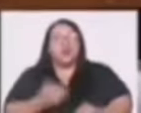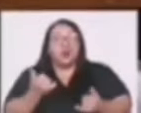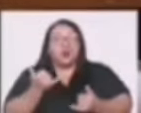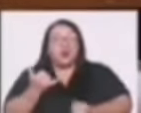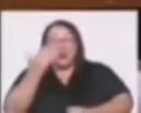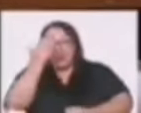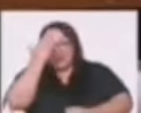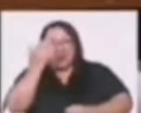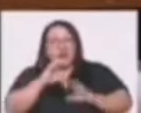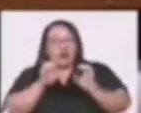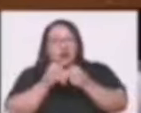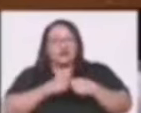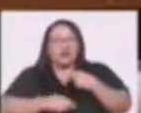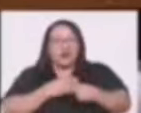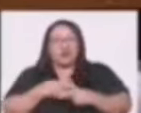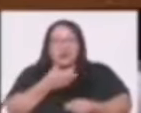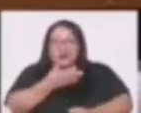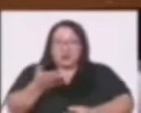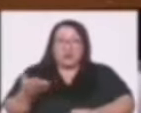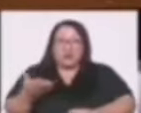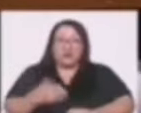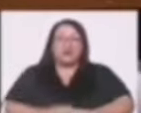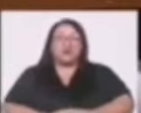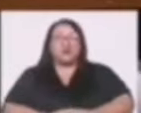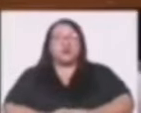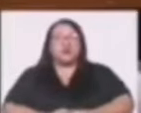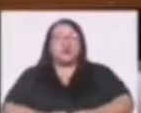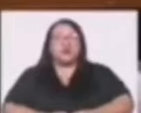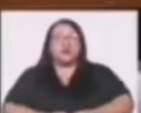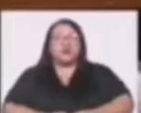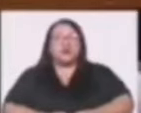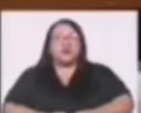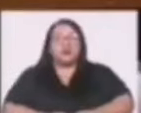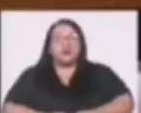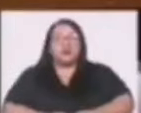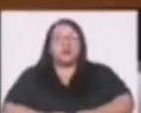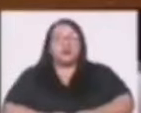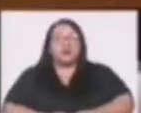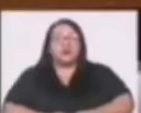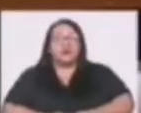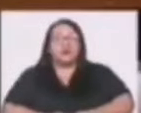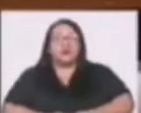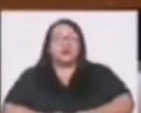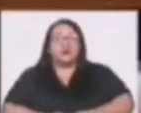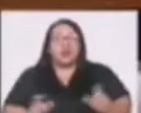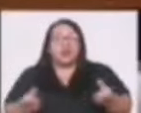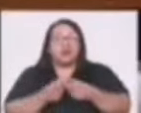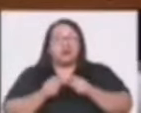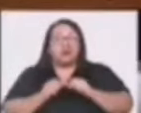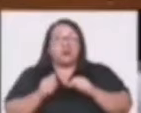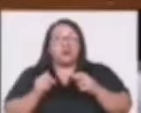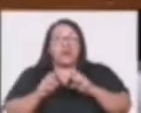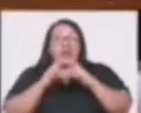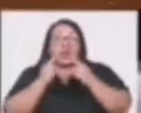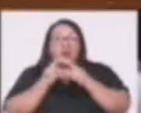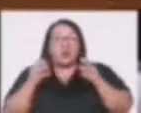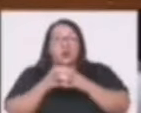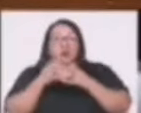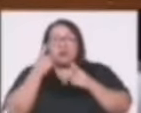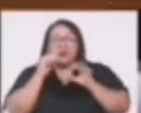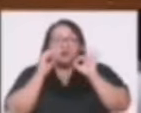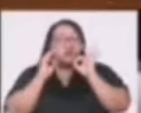Hoy día la representación nacional, la comisión permanente, se reúne